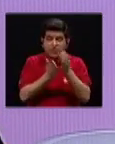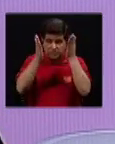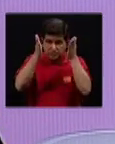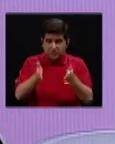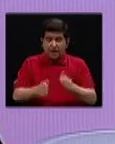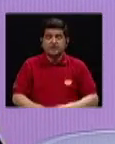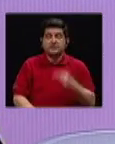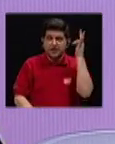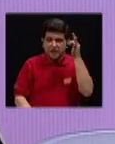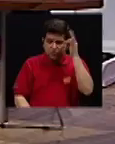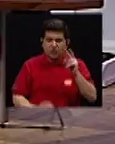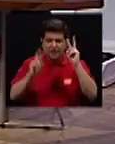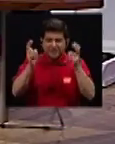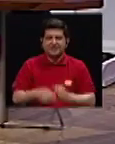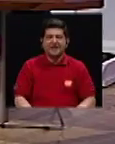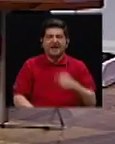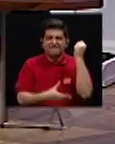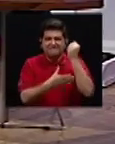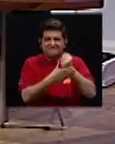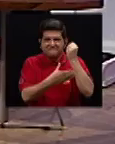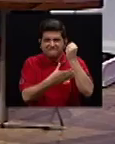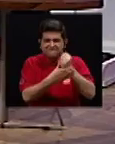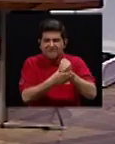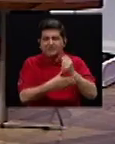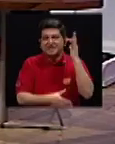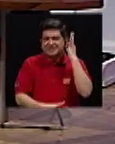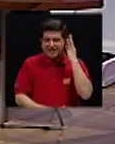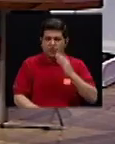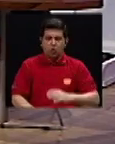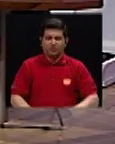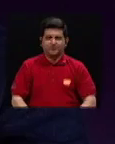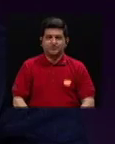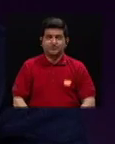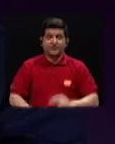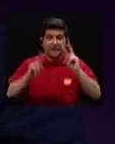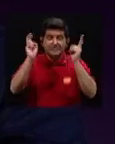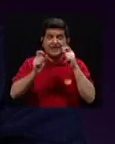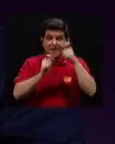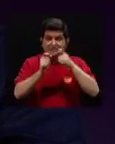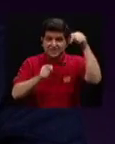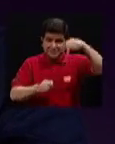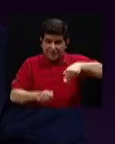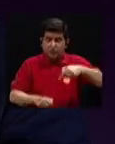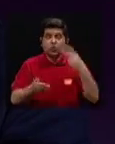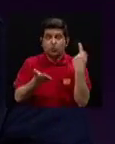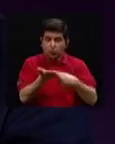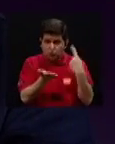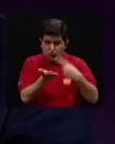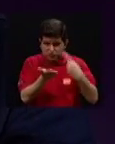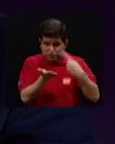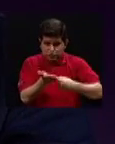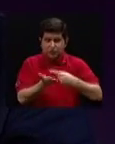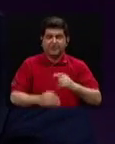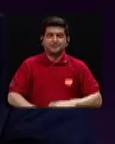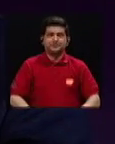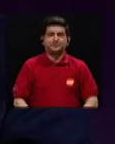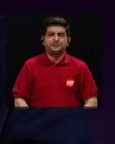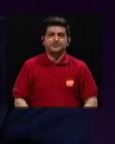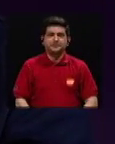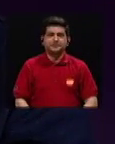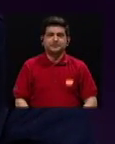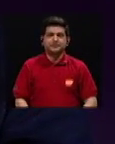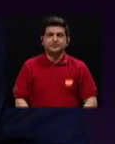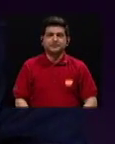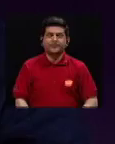teórica del tema del femicidio y del feminicidio Ese es el tema justamente que vamos a discutir el día de hoy